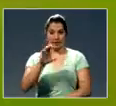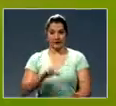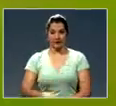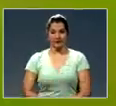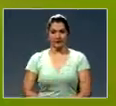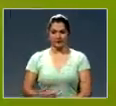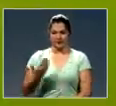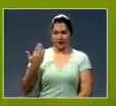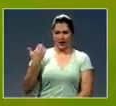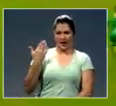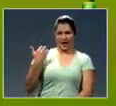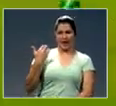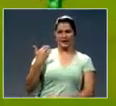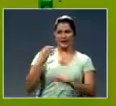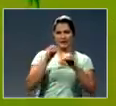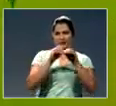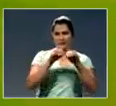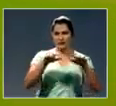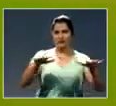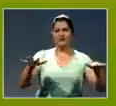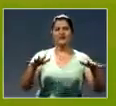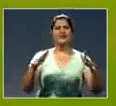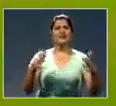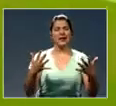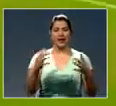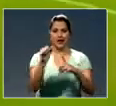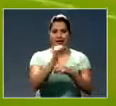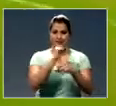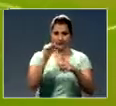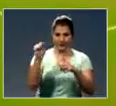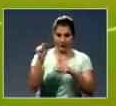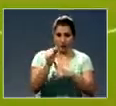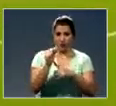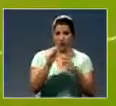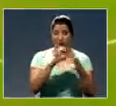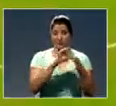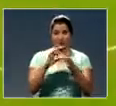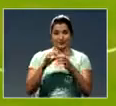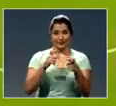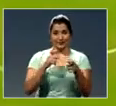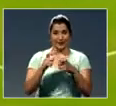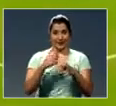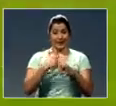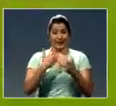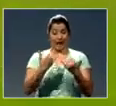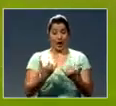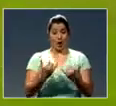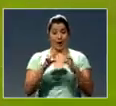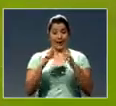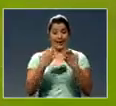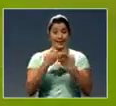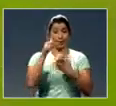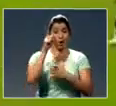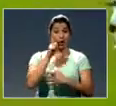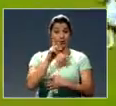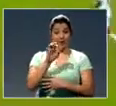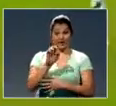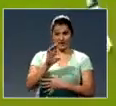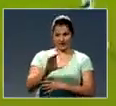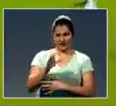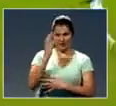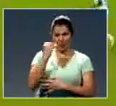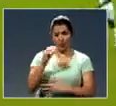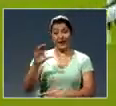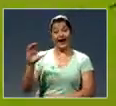Meses atrás se dio a conocer en los medios de comunicación la situación a nivel administrativo que vive el equipo de Limón FC. El tema radica en que